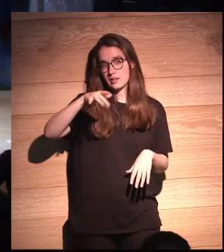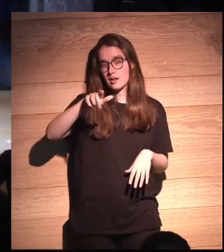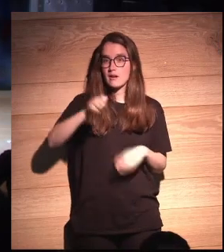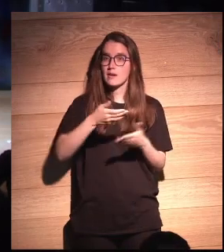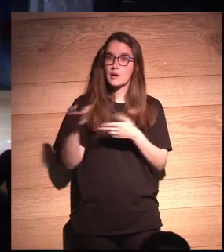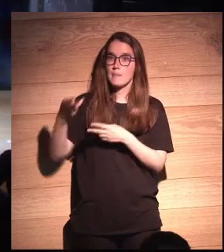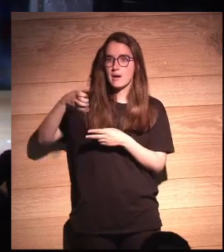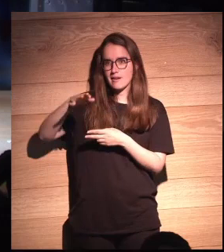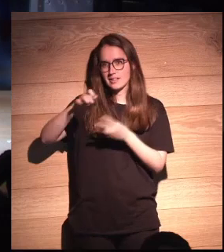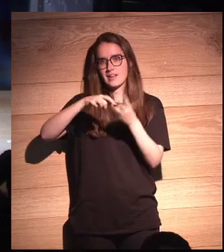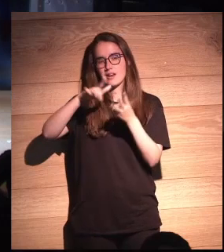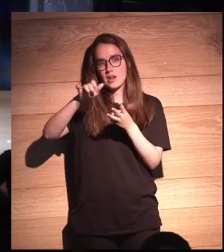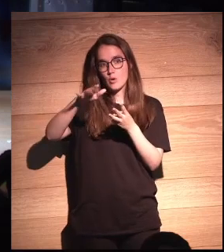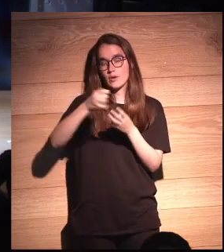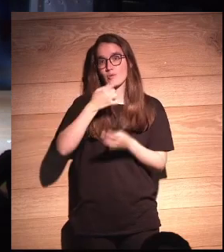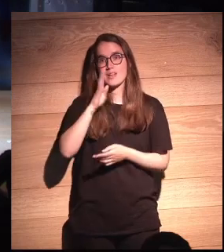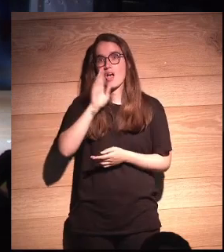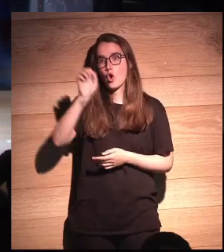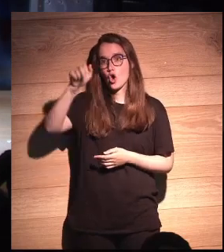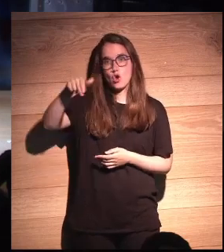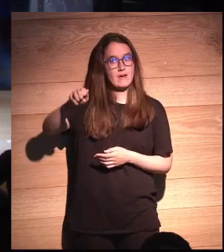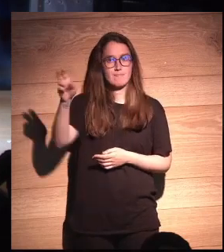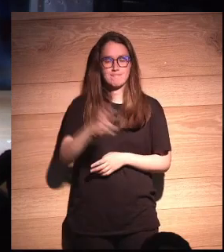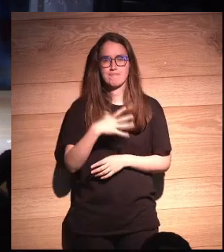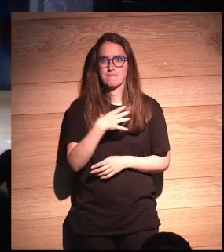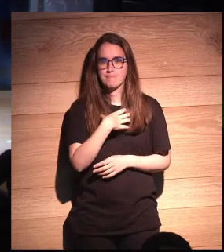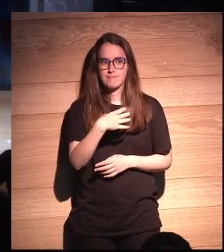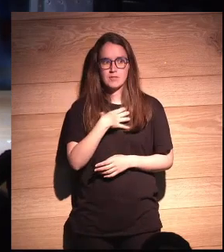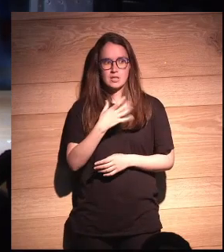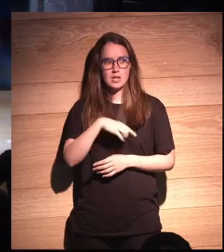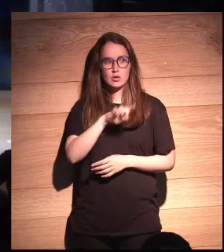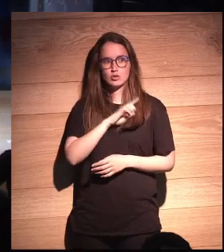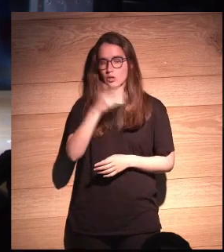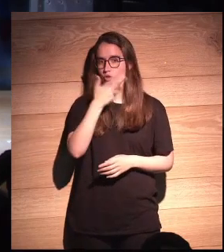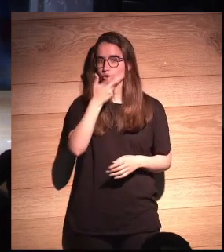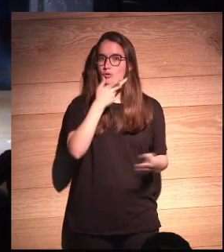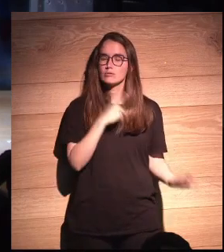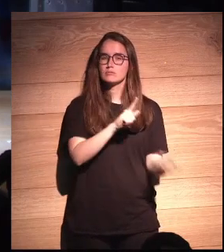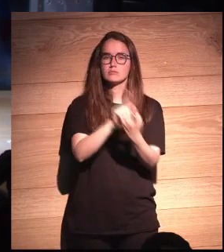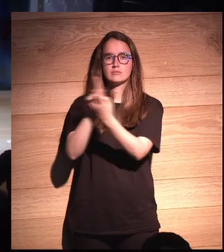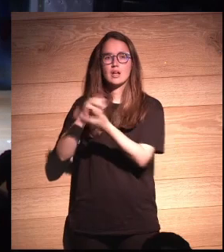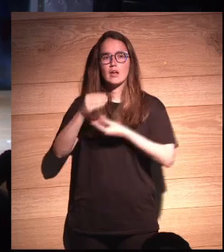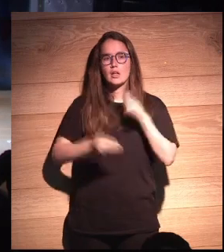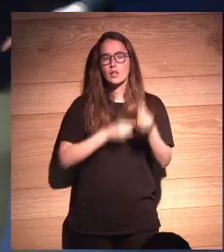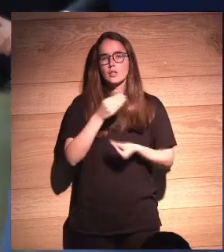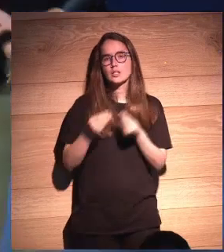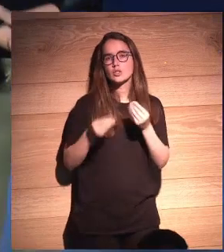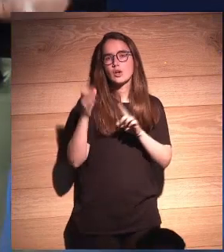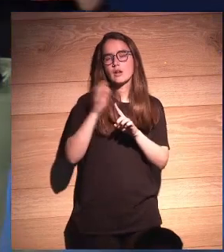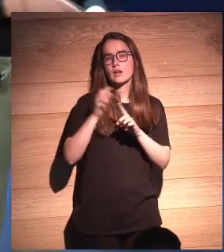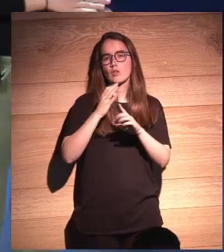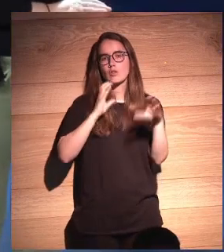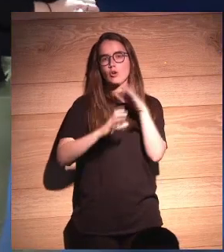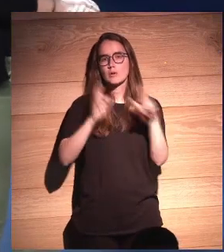ellas Marta y Laura, y Ona, como ha dicho Marieta, hoy no ha podido venir. Nosotras nos conocimos realizando el grado